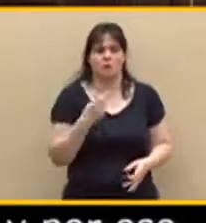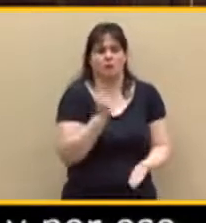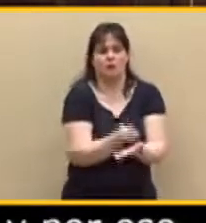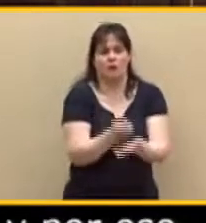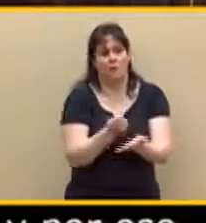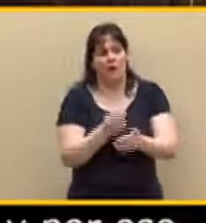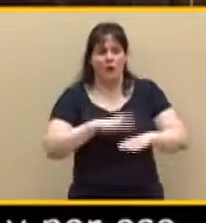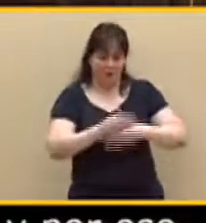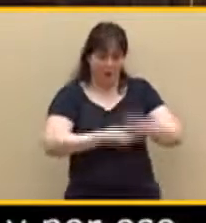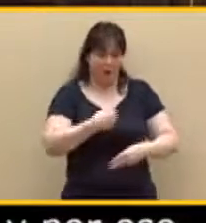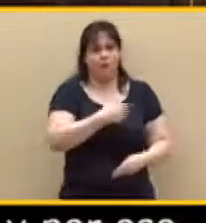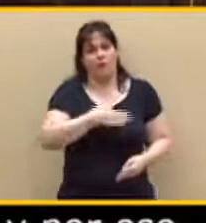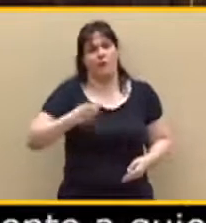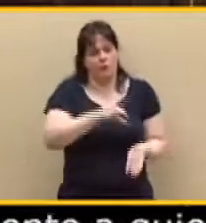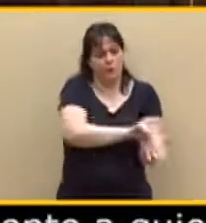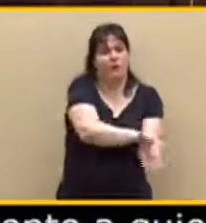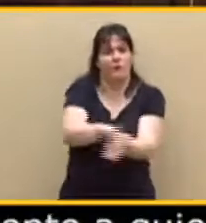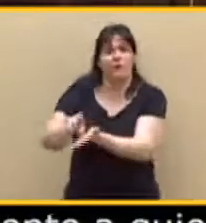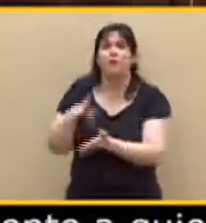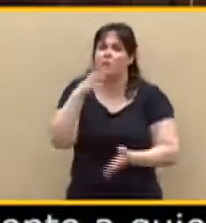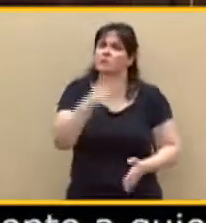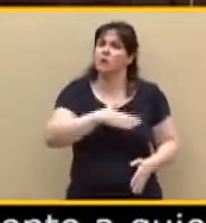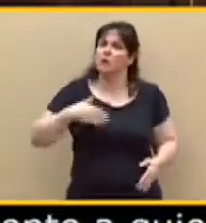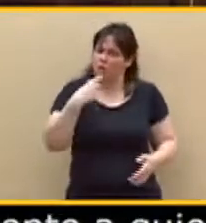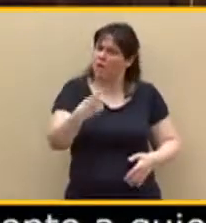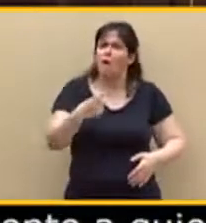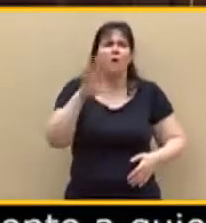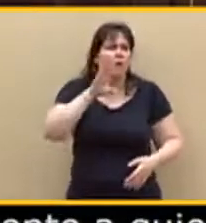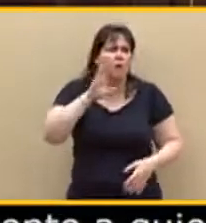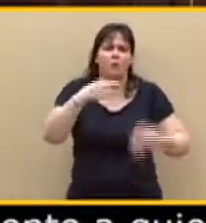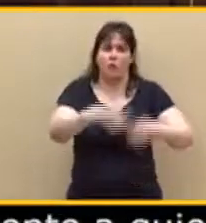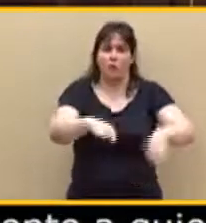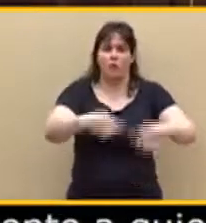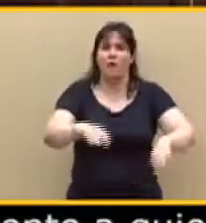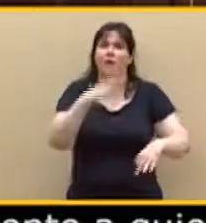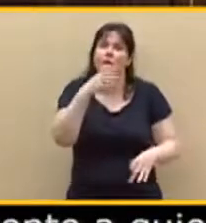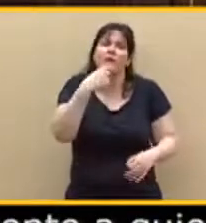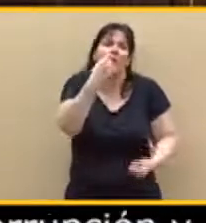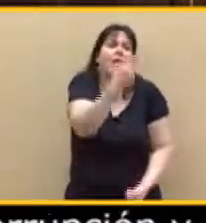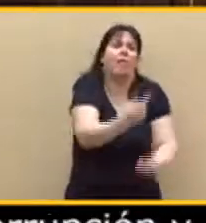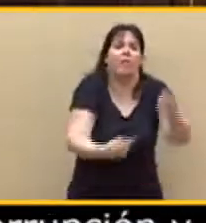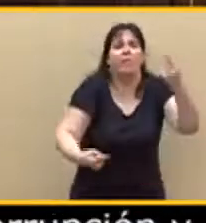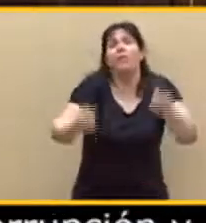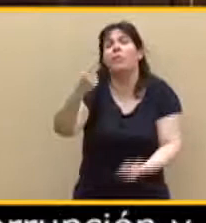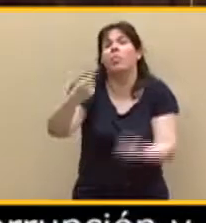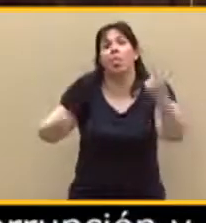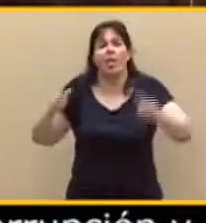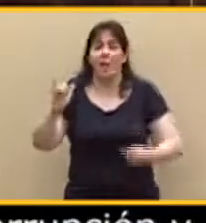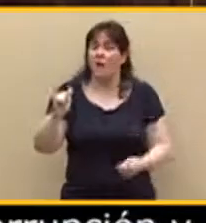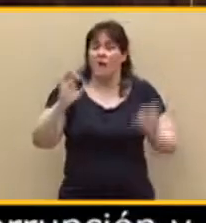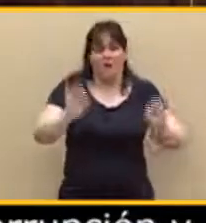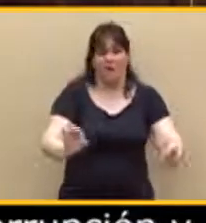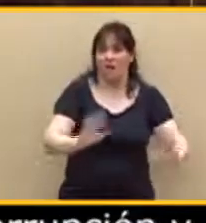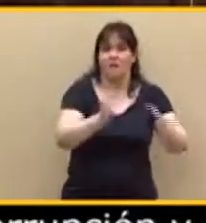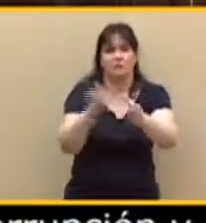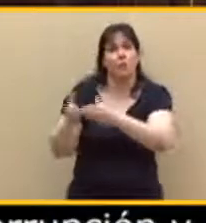la corrupción y por eso nos cuentan que son unas pocas manzanas podridas que siempre existirán, que existen en todos los partidos y de las